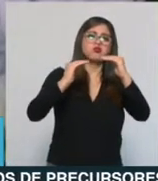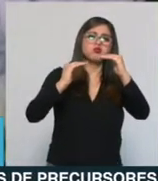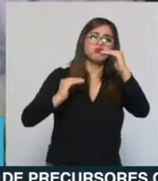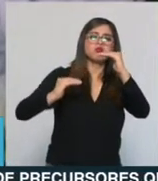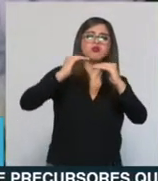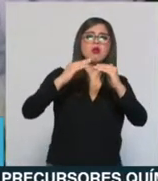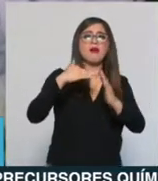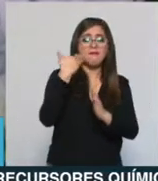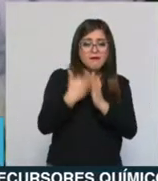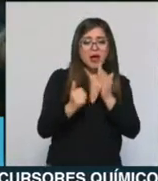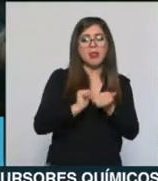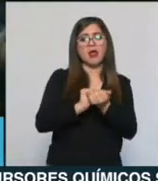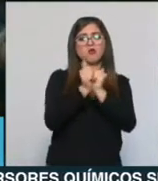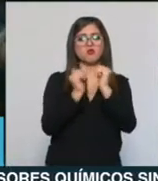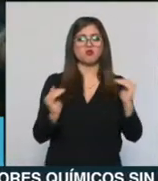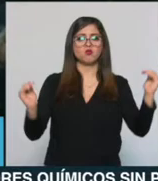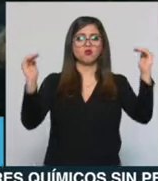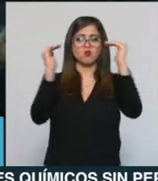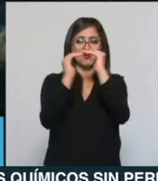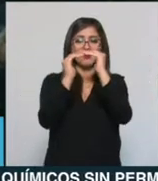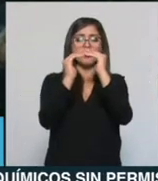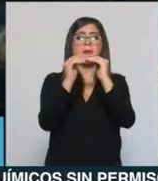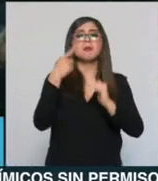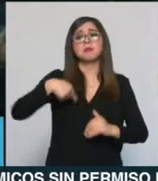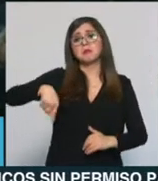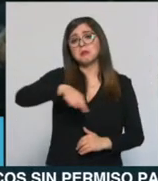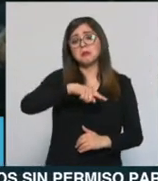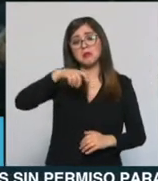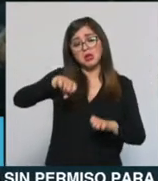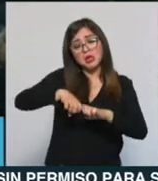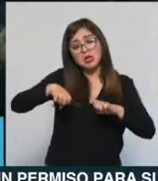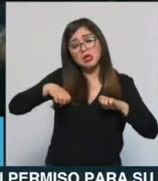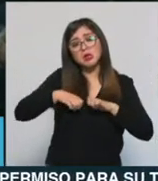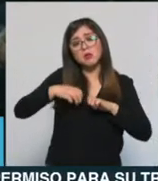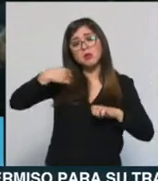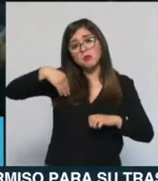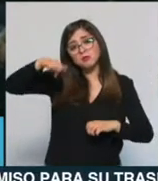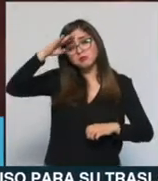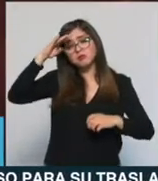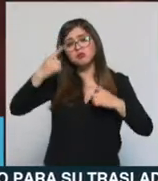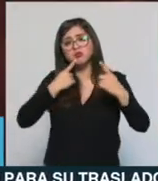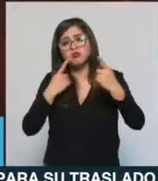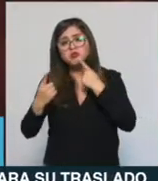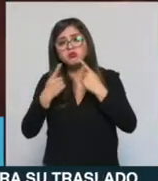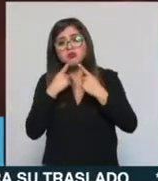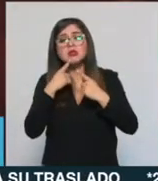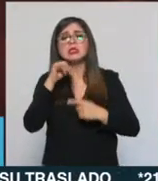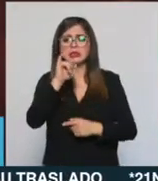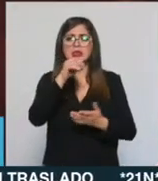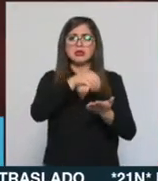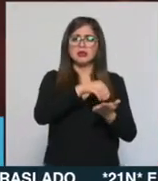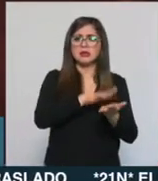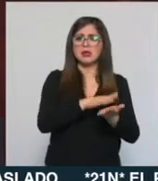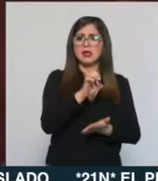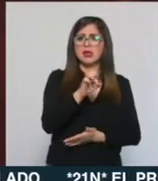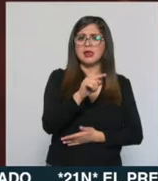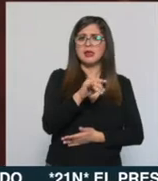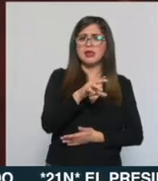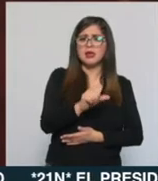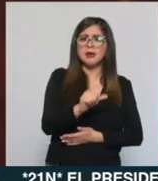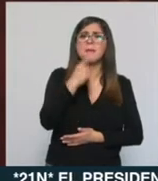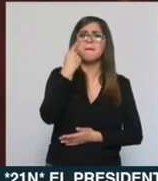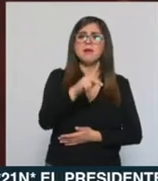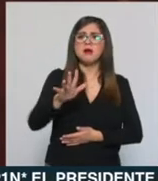Nosotros pensamos que este alcance puede llegar a los códigos de ética, pero sí decir que en los diferentes